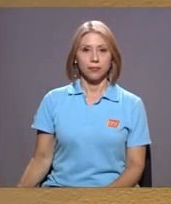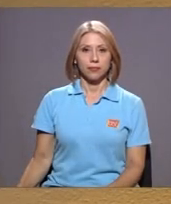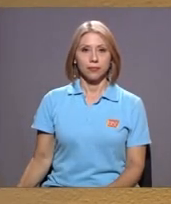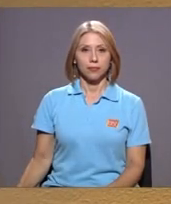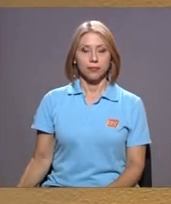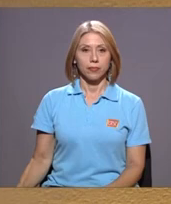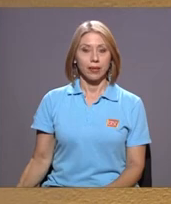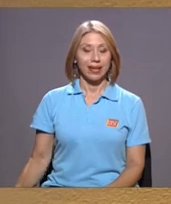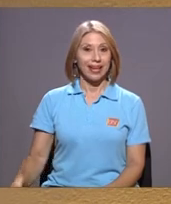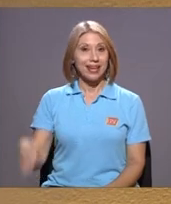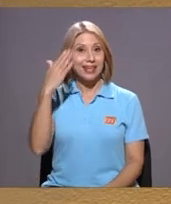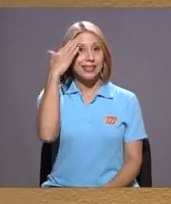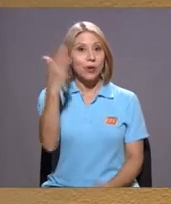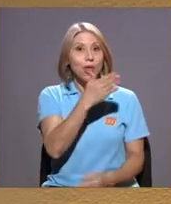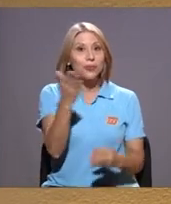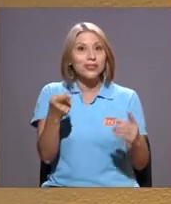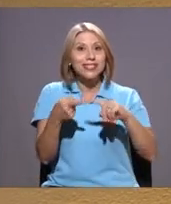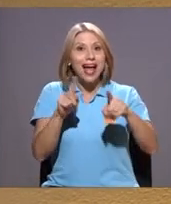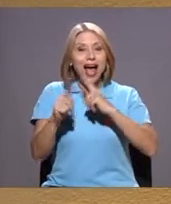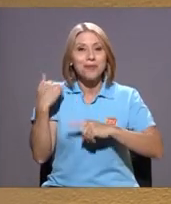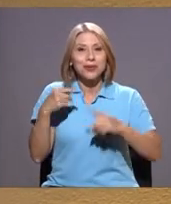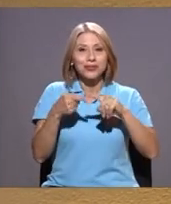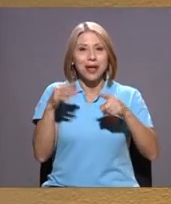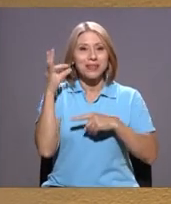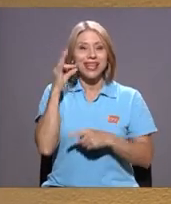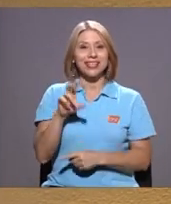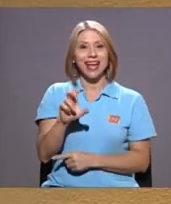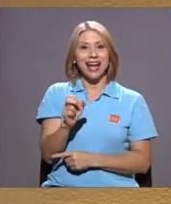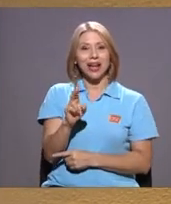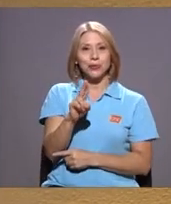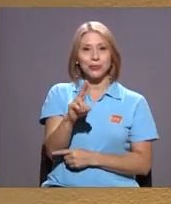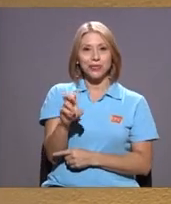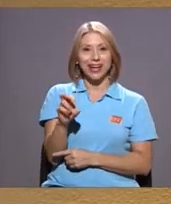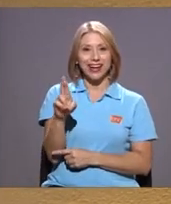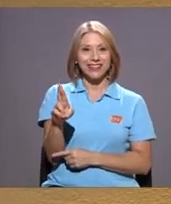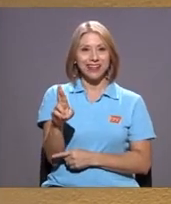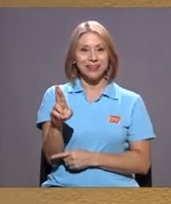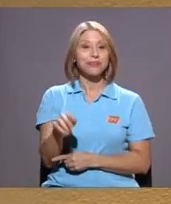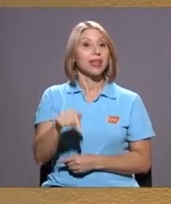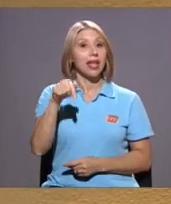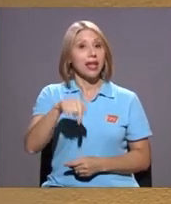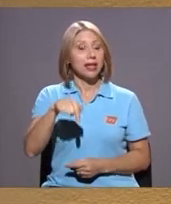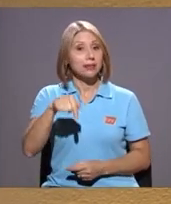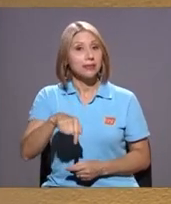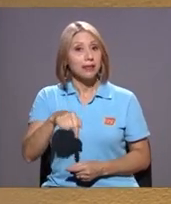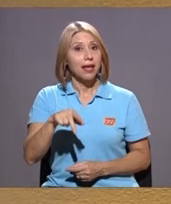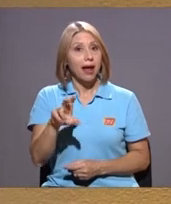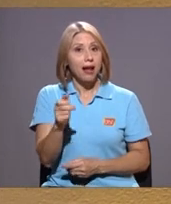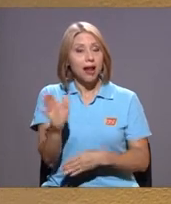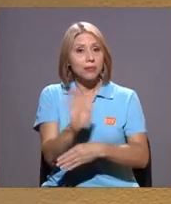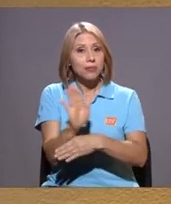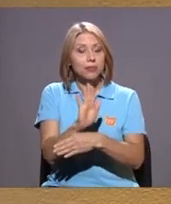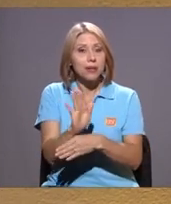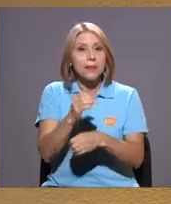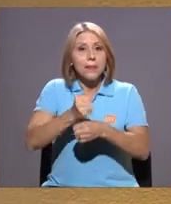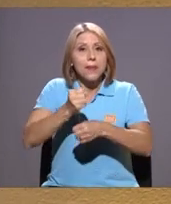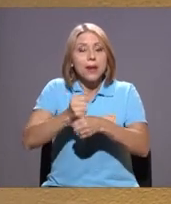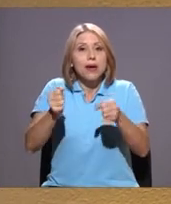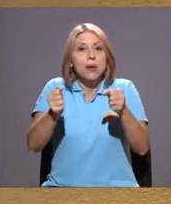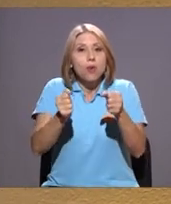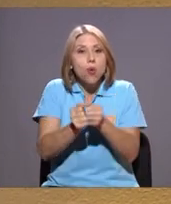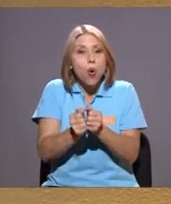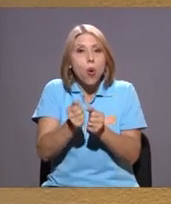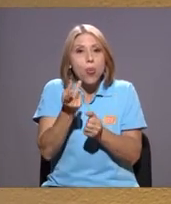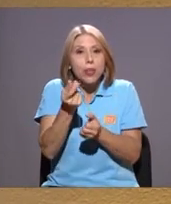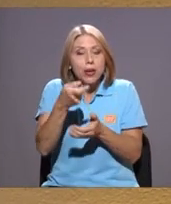nos saludamos amigas y amigos de canal usher este canal que se paga con los impuestos